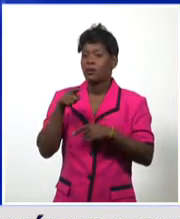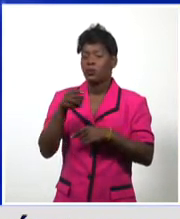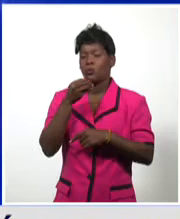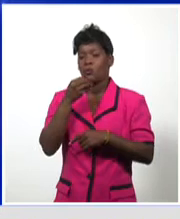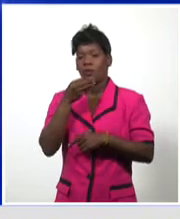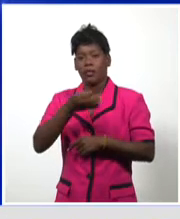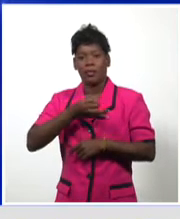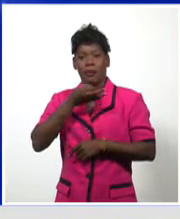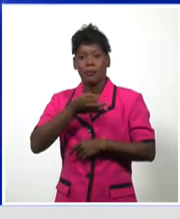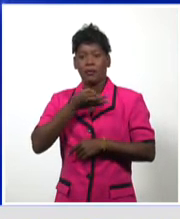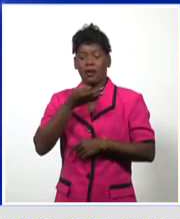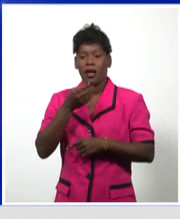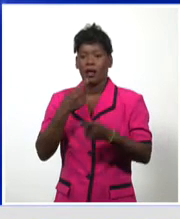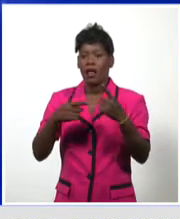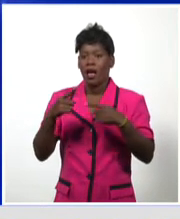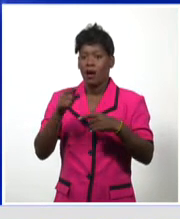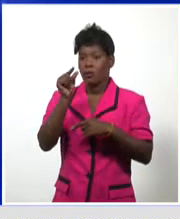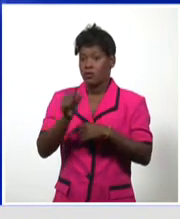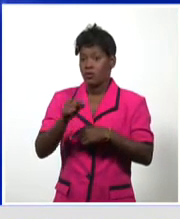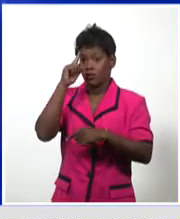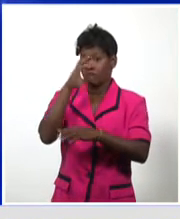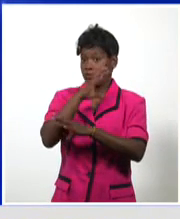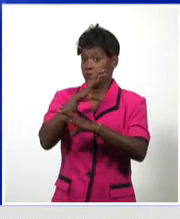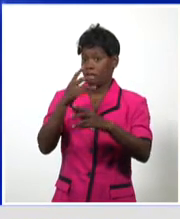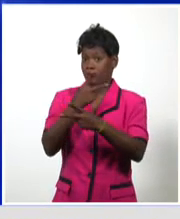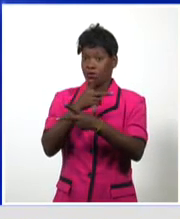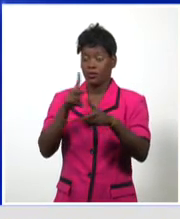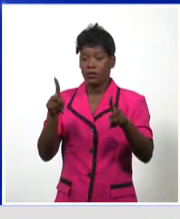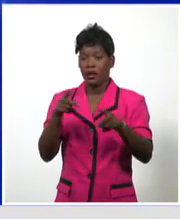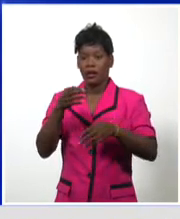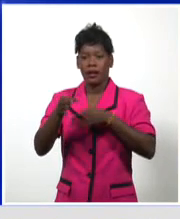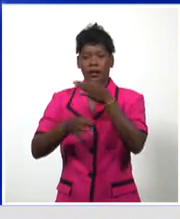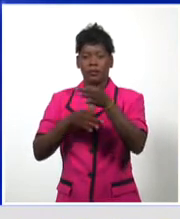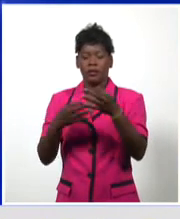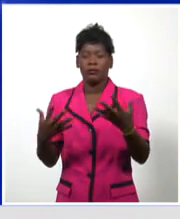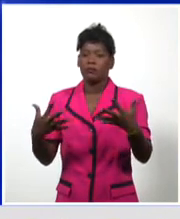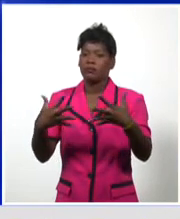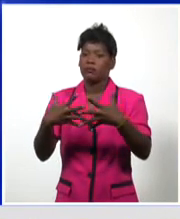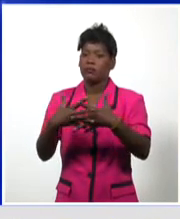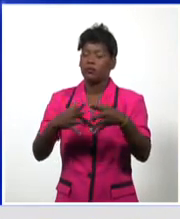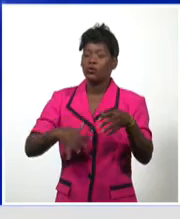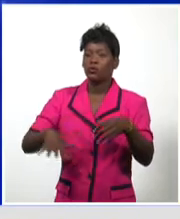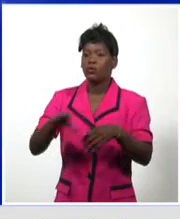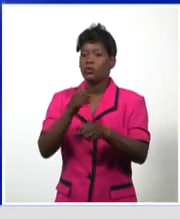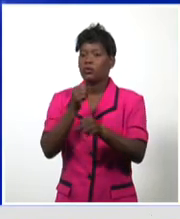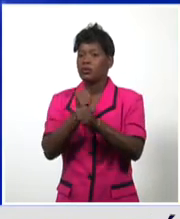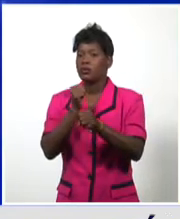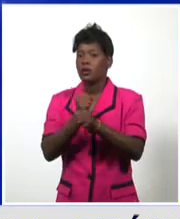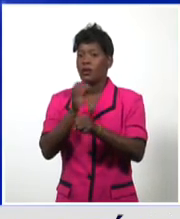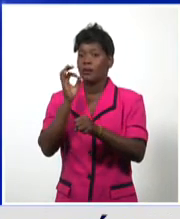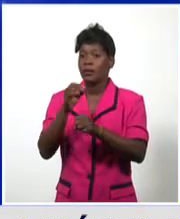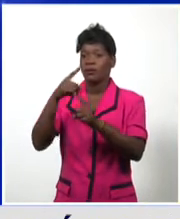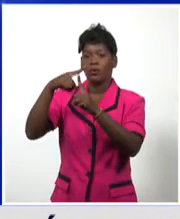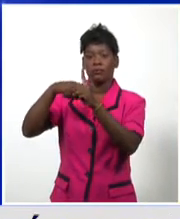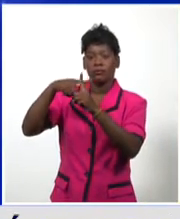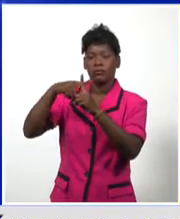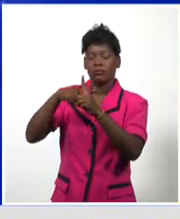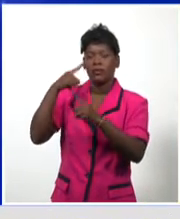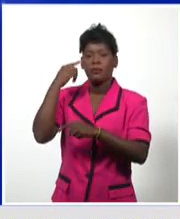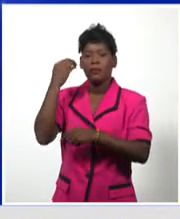en casa los especialistas, tiene justamente que ver con el personal que trabaja directamente con el mundo de la meteorología. ¿Por qué,